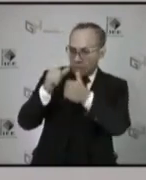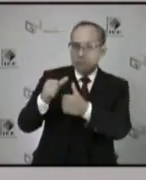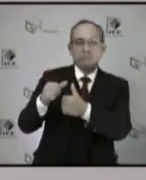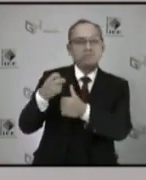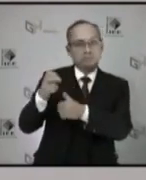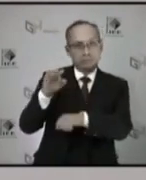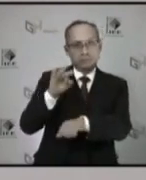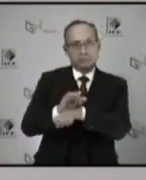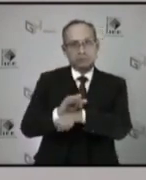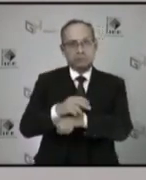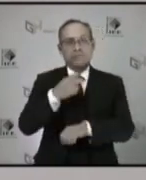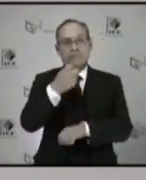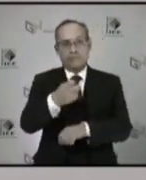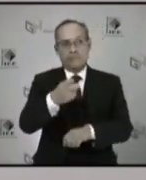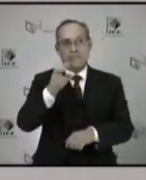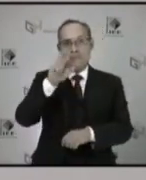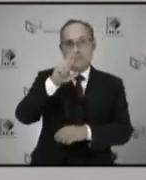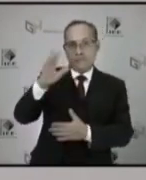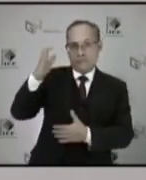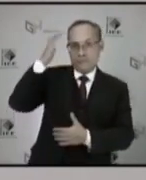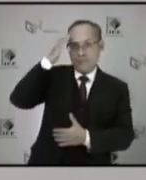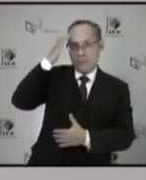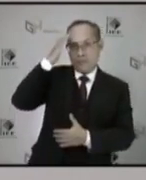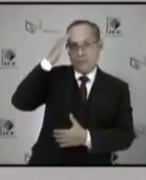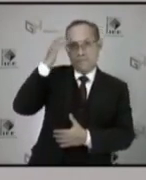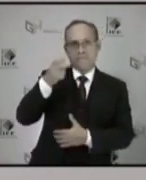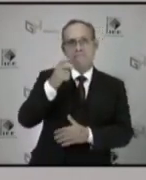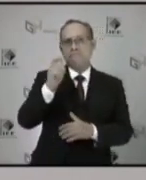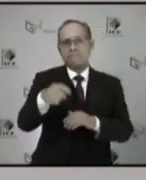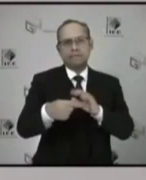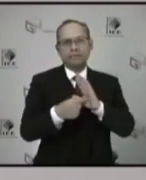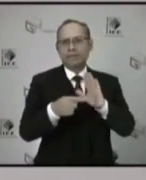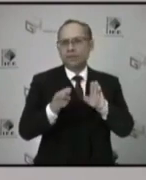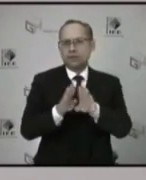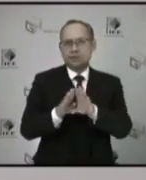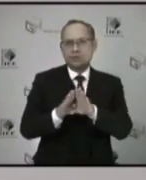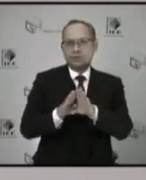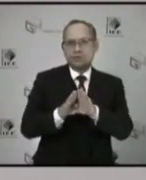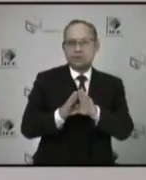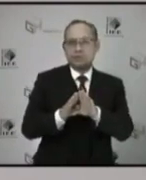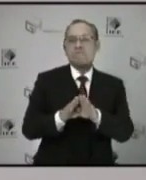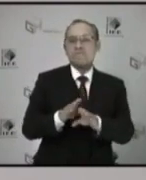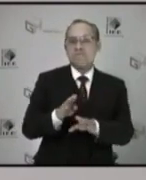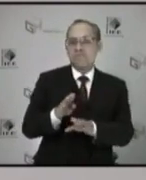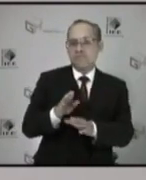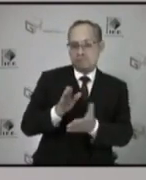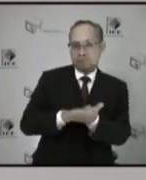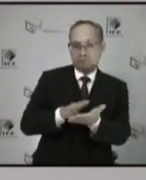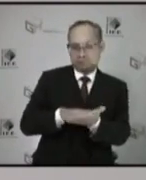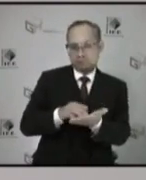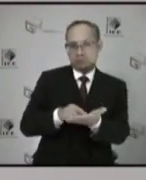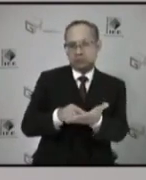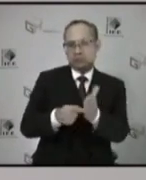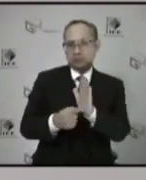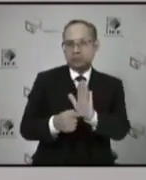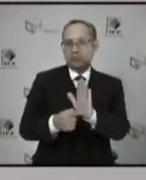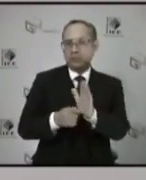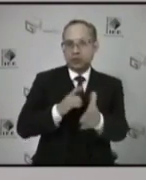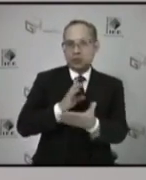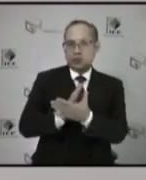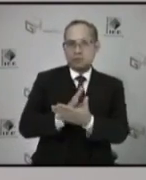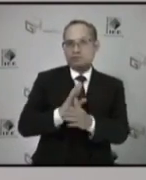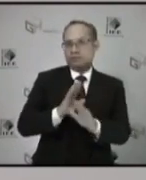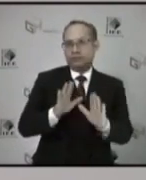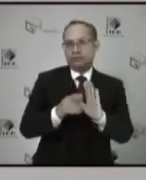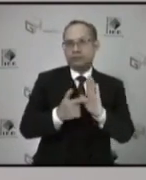reconocimiento no solamente puede quedar en un papel, debe de quedar en un reconocimiento con un bono, con